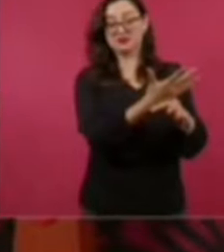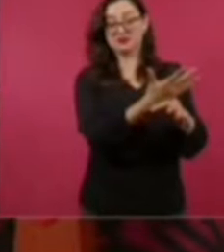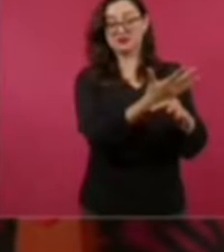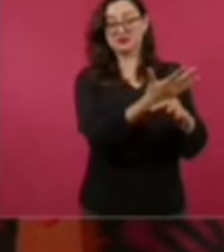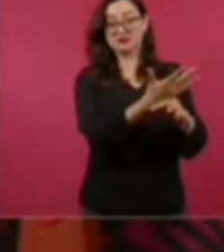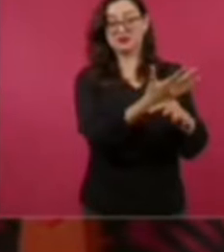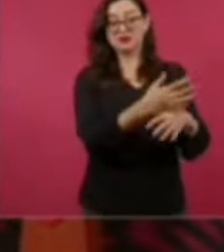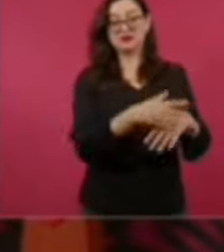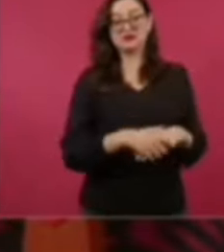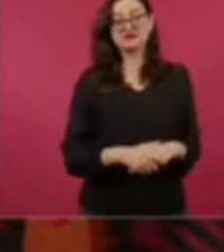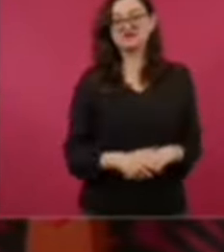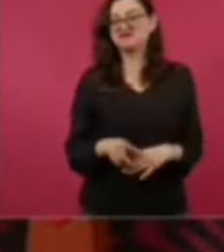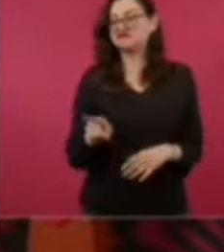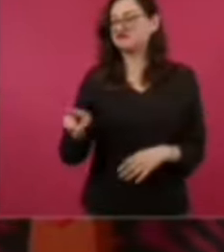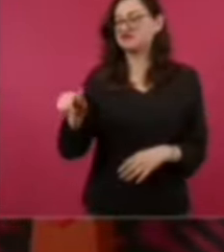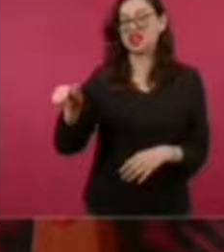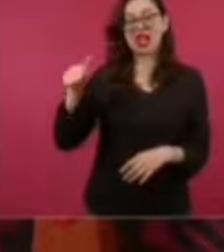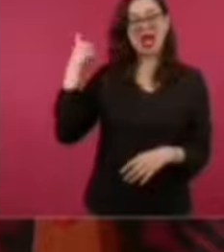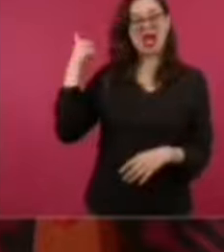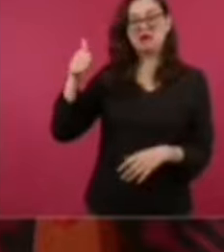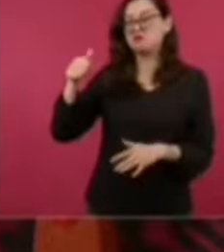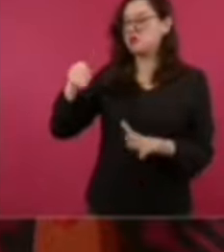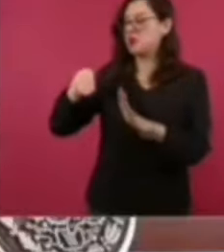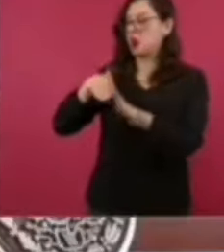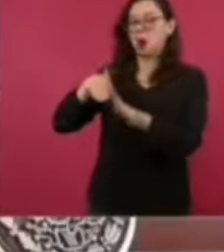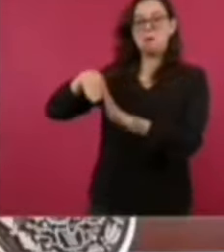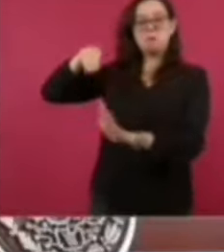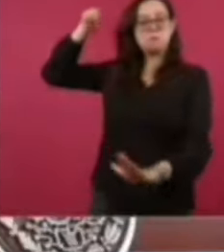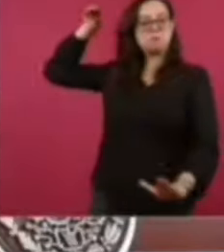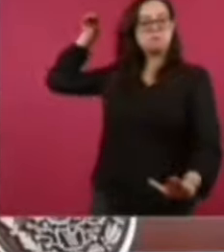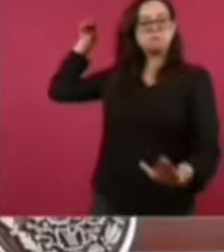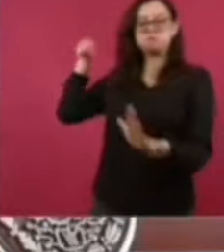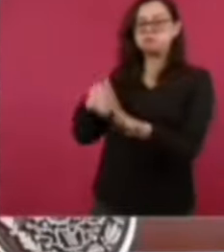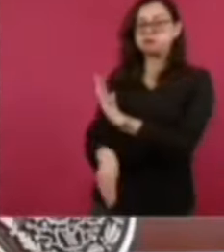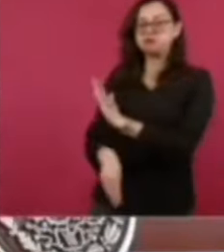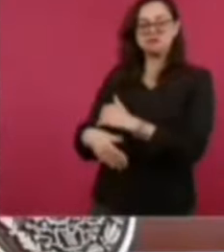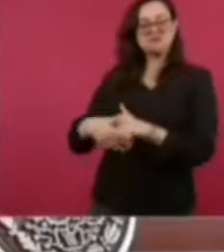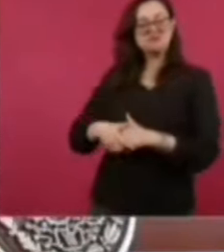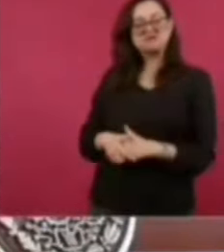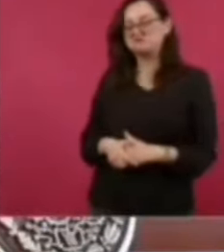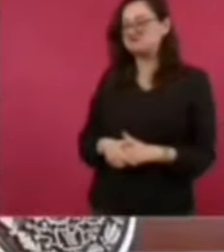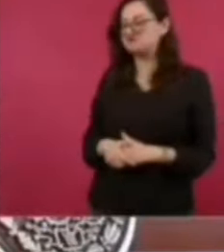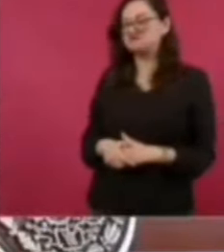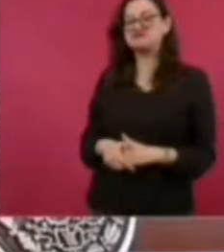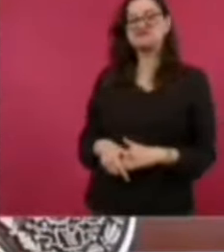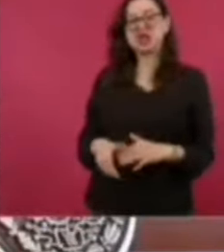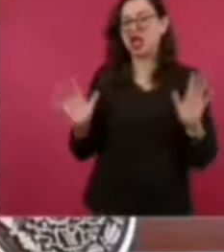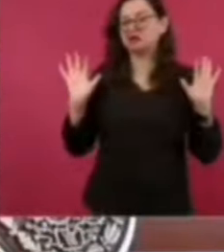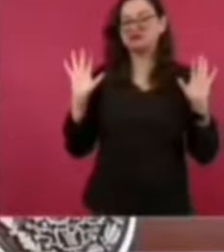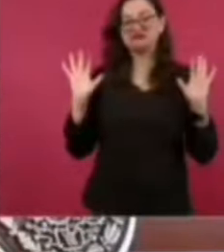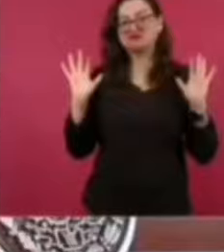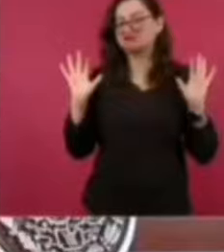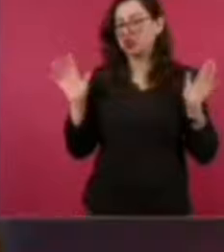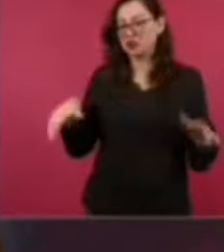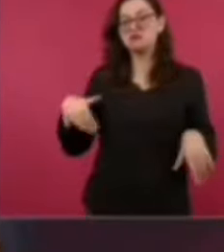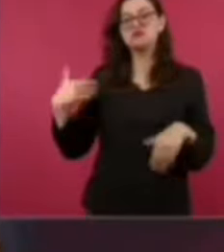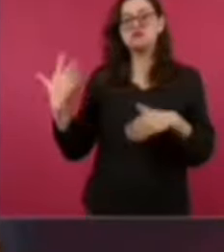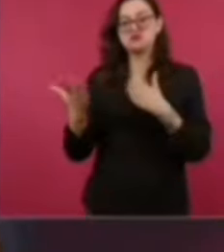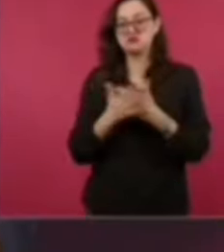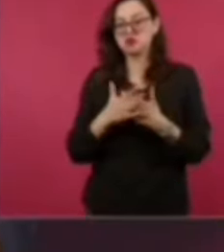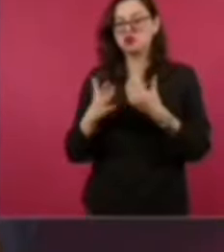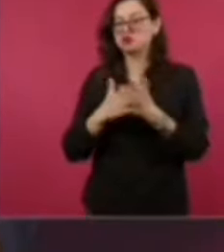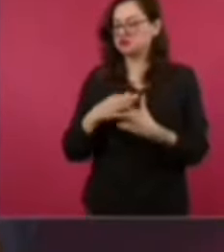el fin del movimiento. Ahí se burlaban porque el día